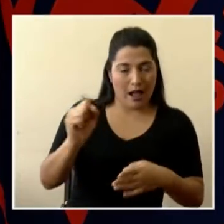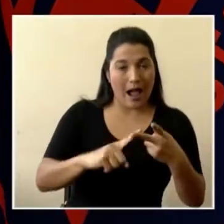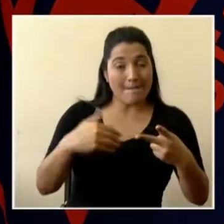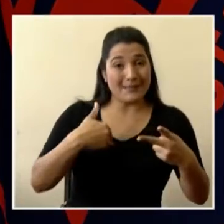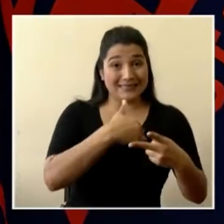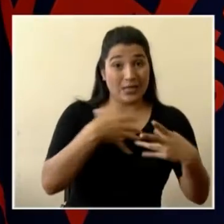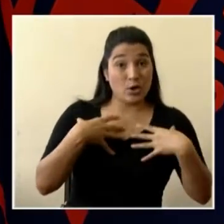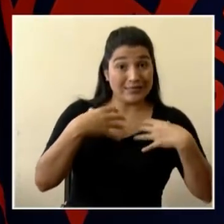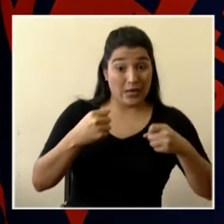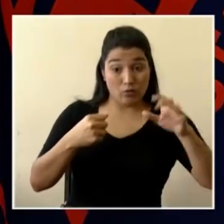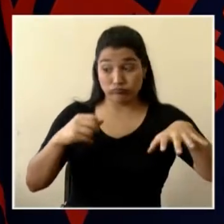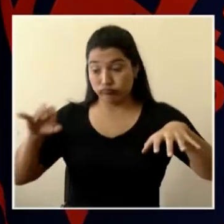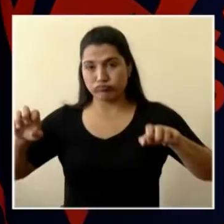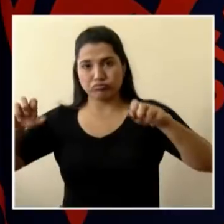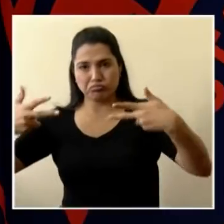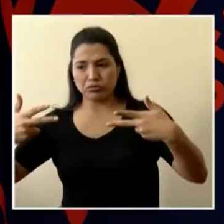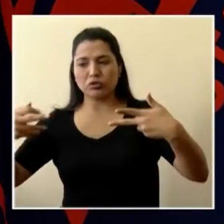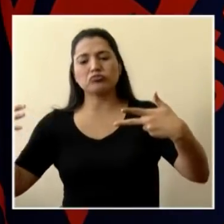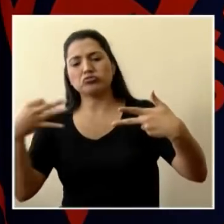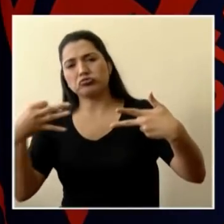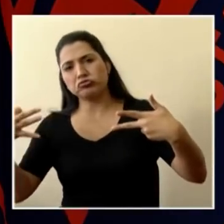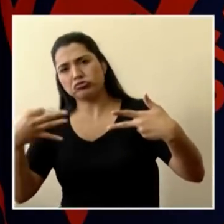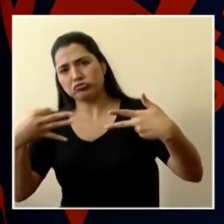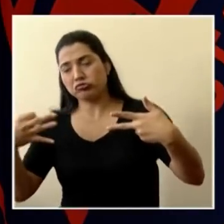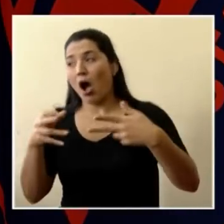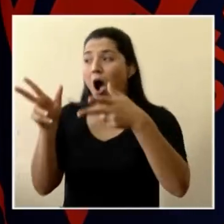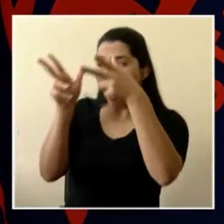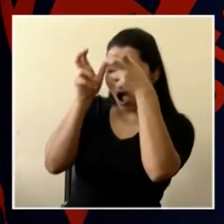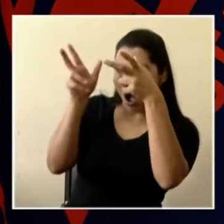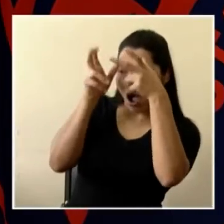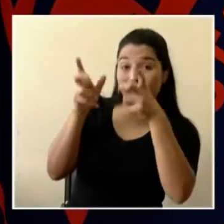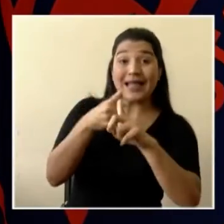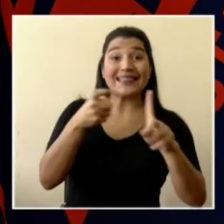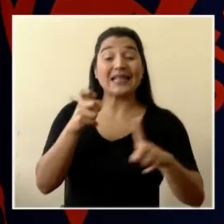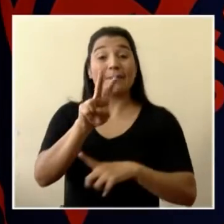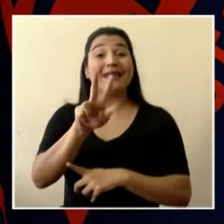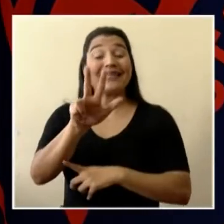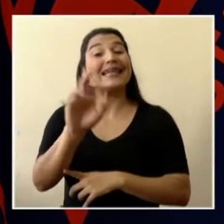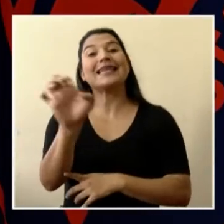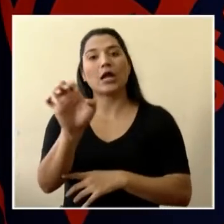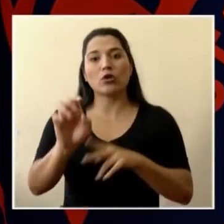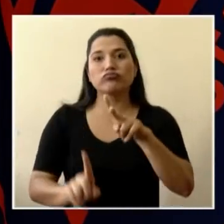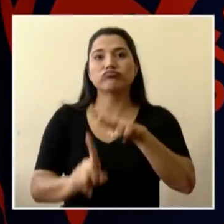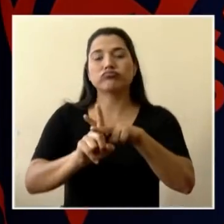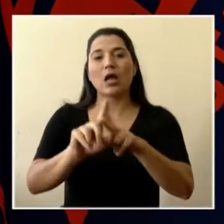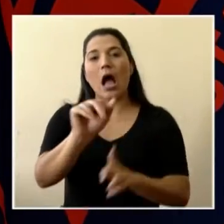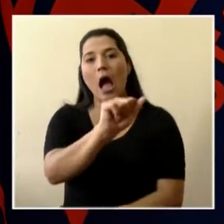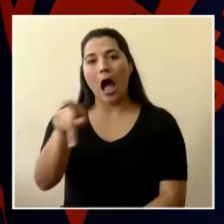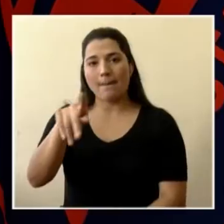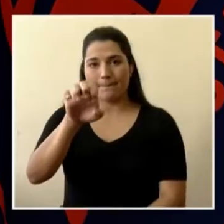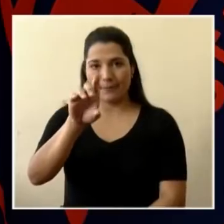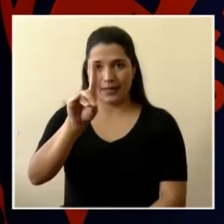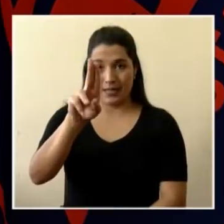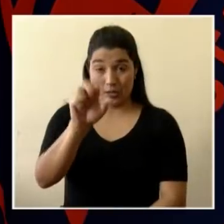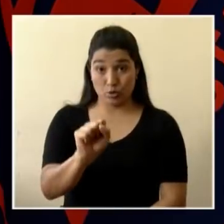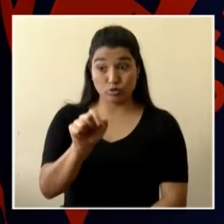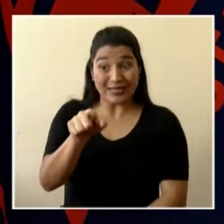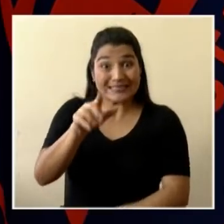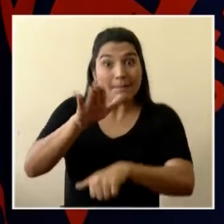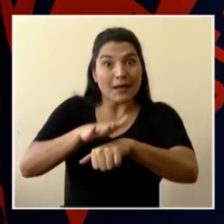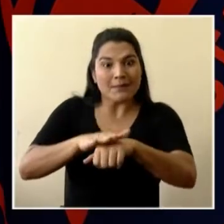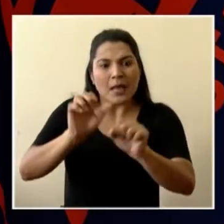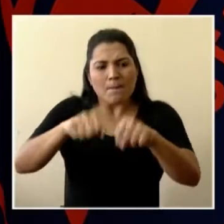como parte de esto, inmediatamente desde el 23 de enero comenzamos a desarrollar el app de LEDUS, el cual permite identificar cuáles